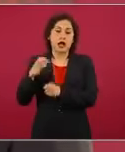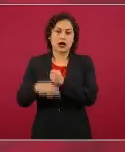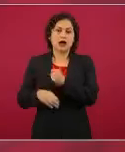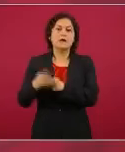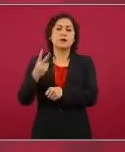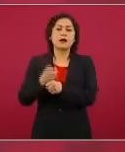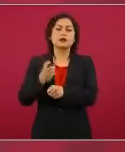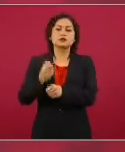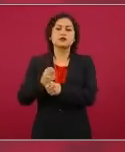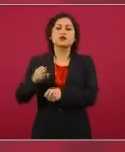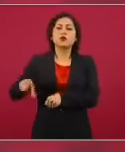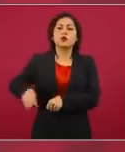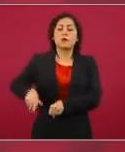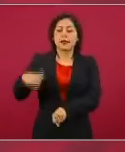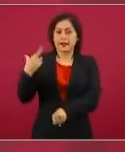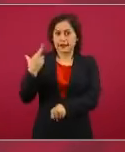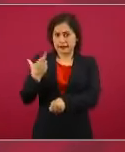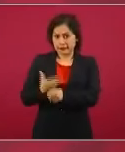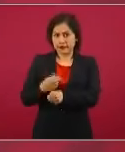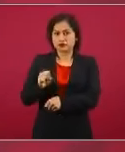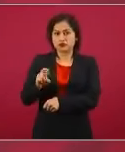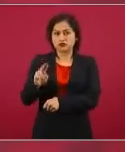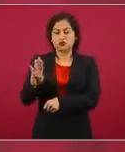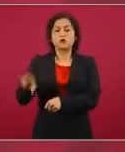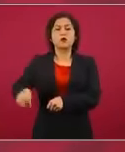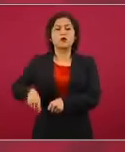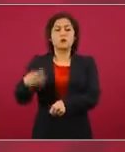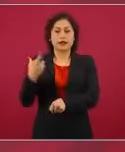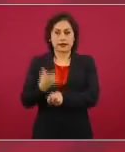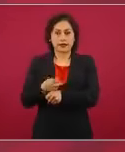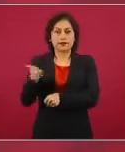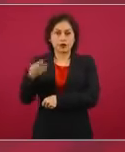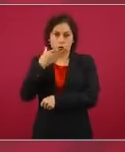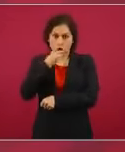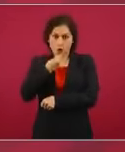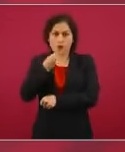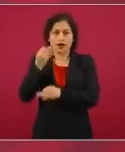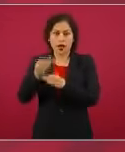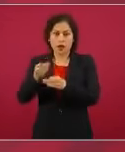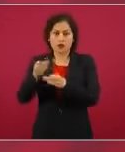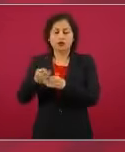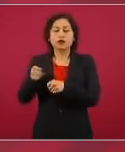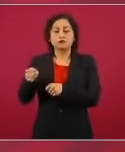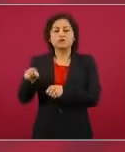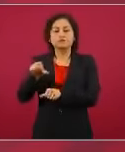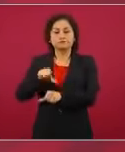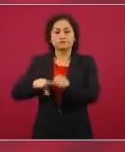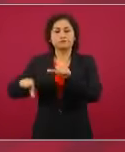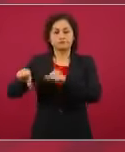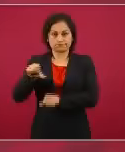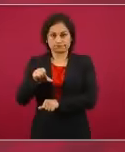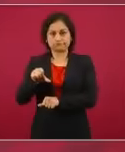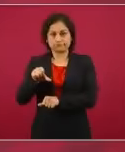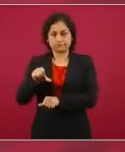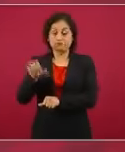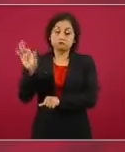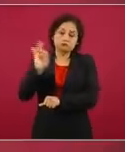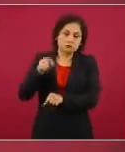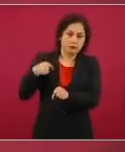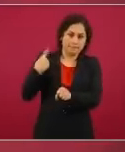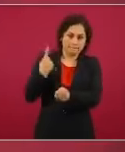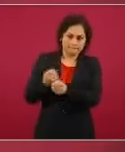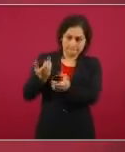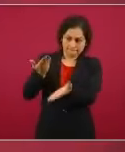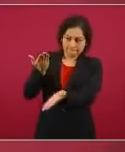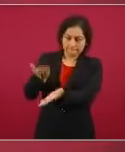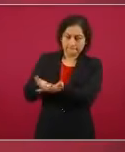subgobernador y va a ser sustituido si es ratificada mi propuesta